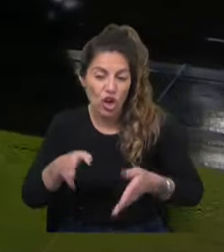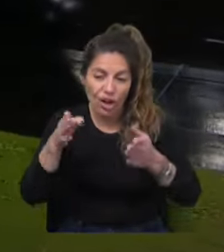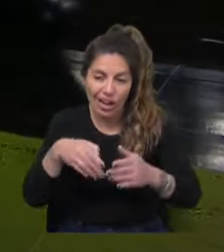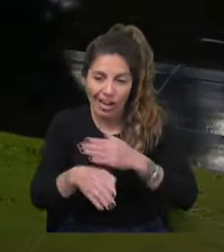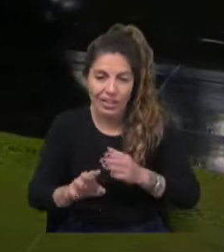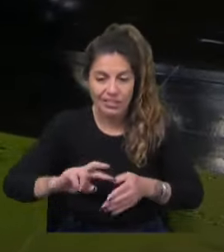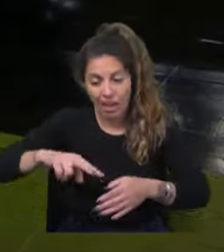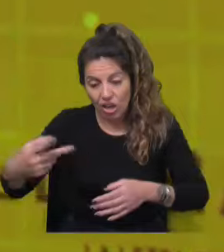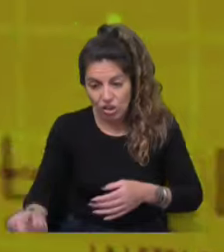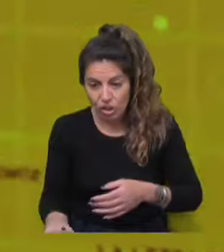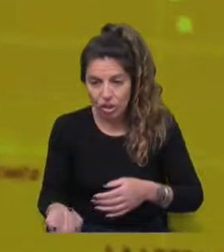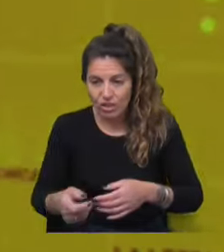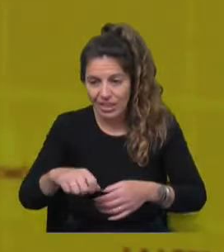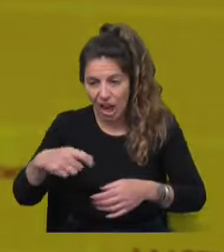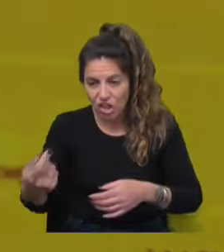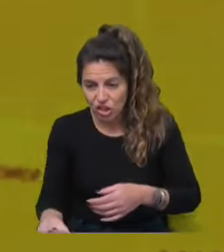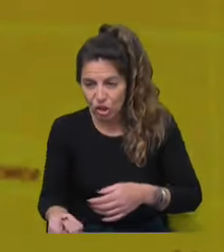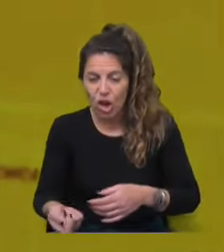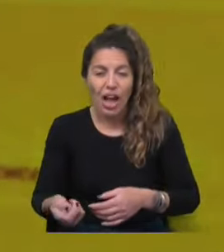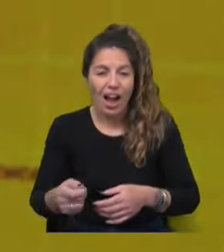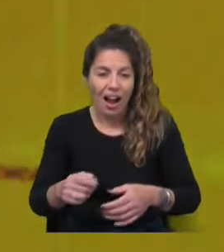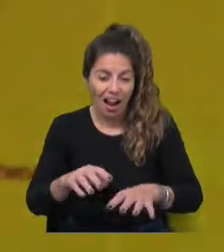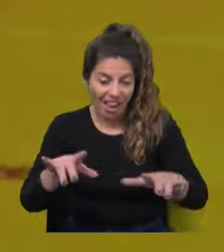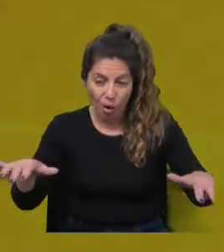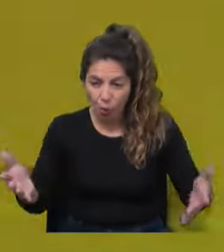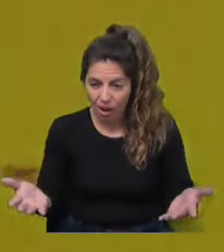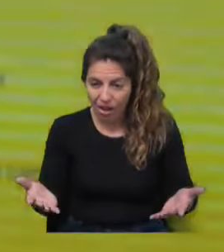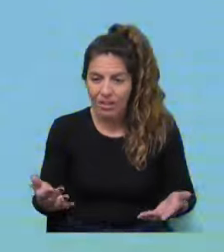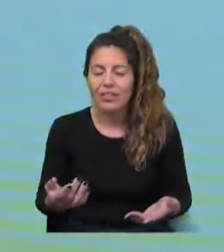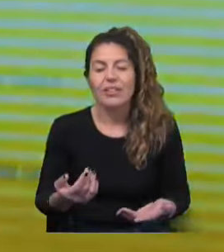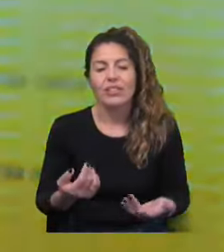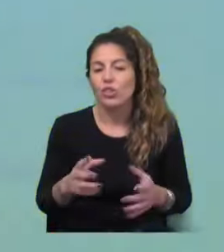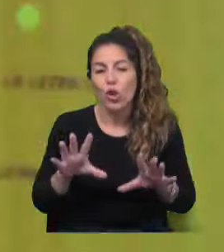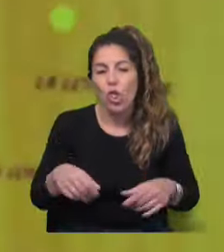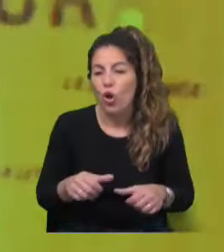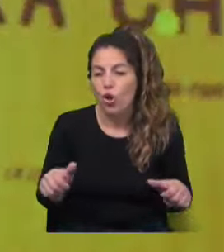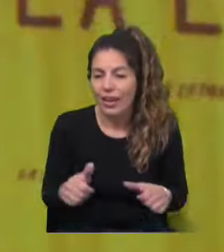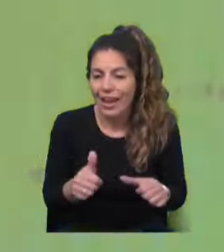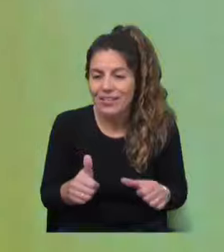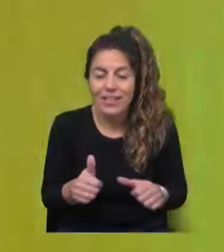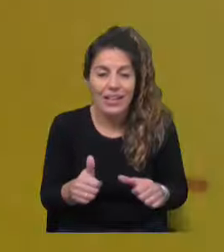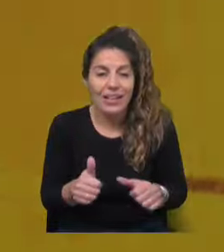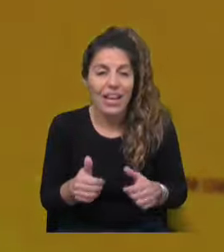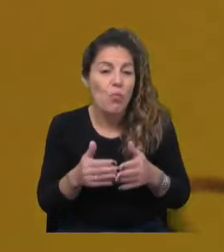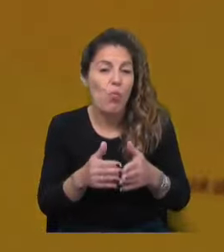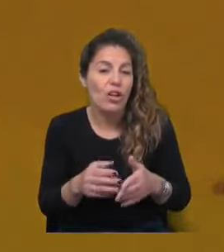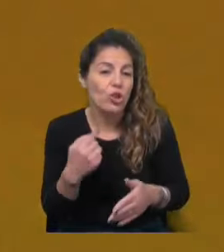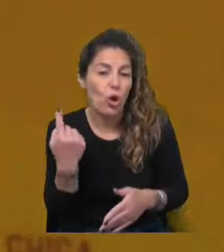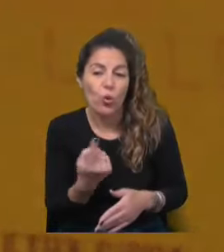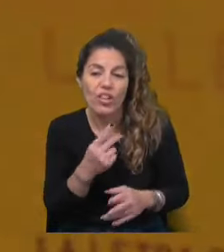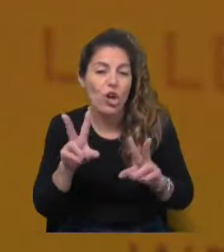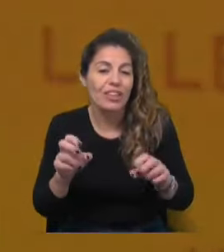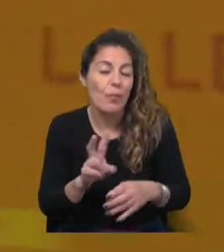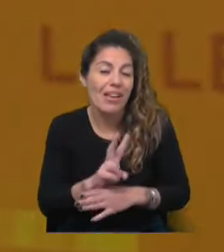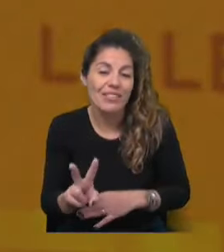al agua, increíblemente, ¿no? Todas cuestiones que hacen que cada vez el puerto nuestro, en materia